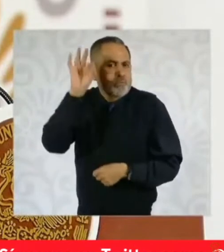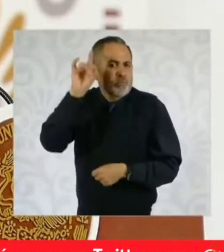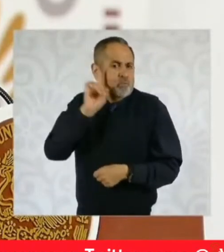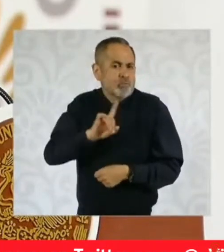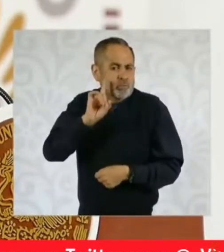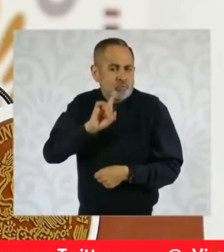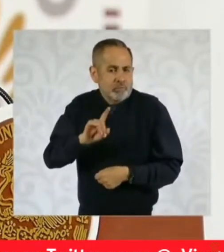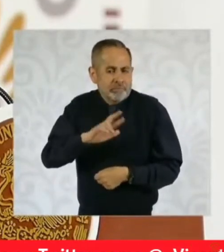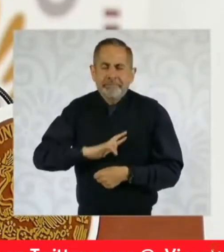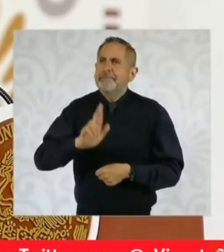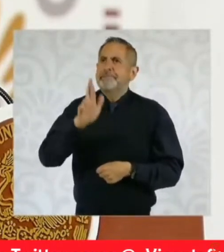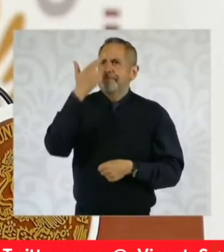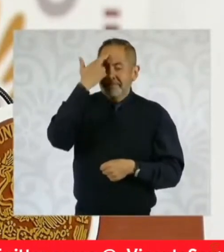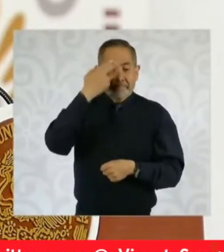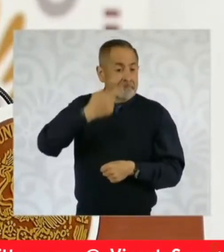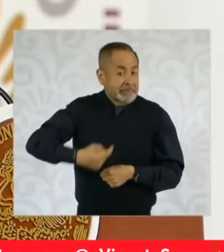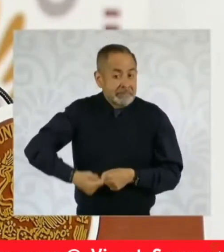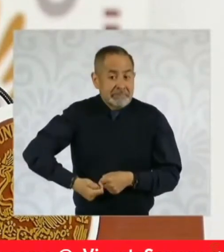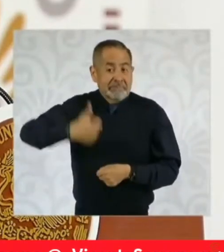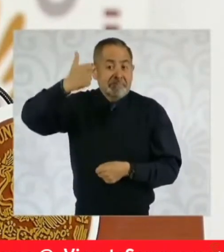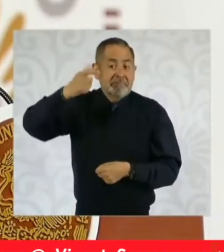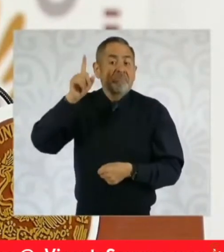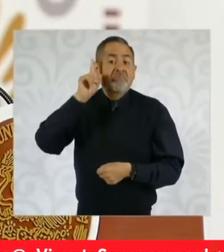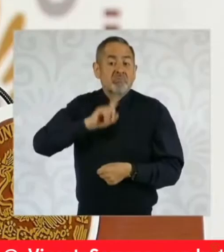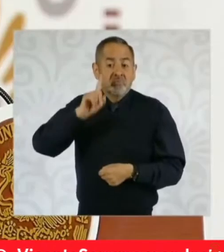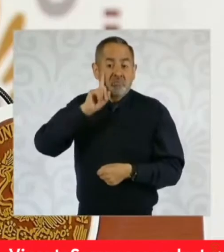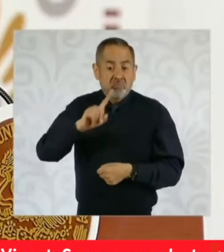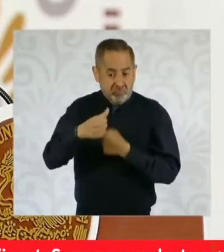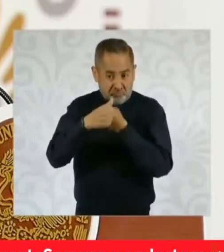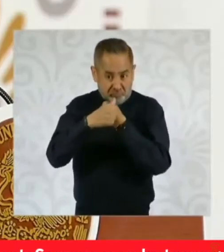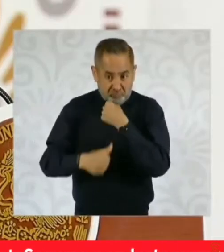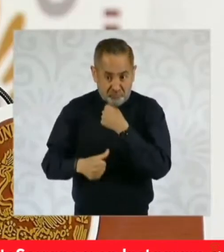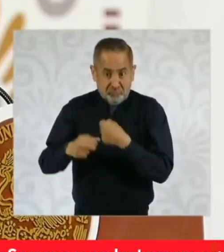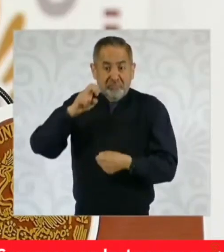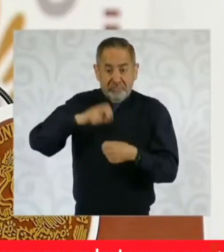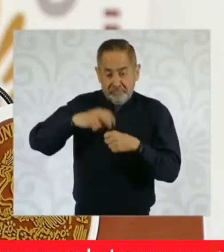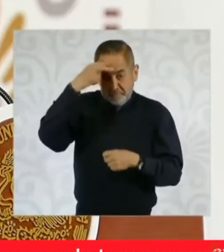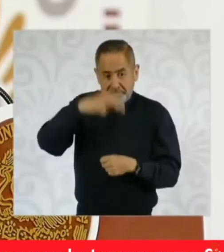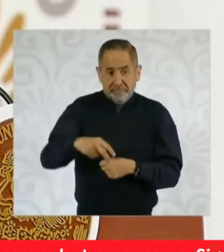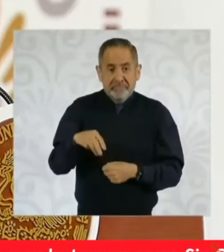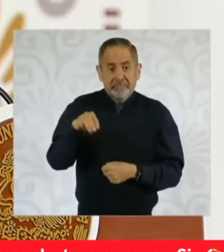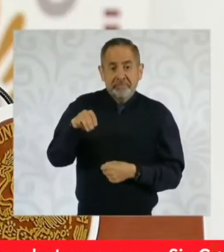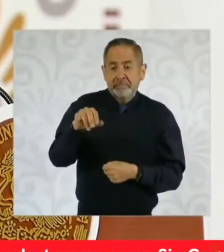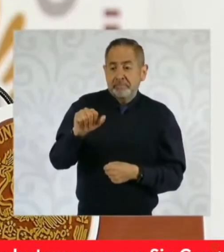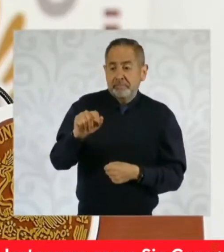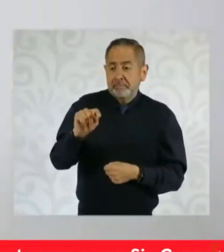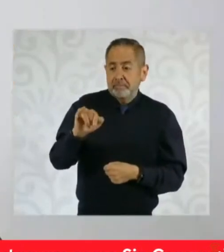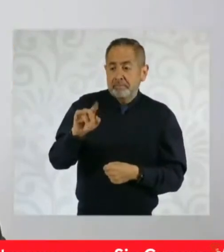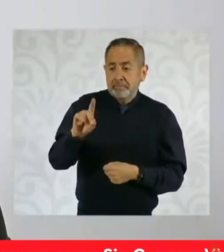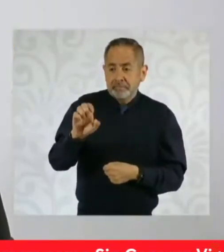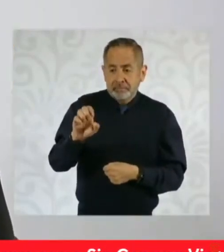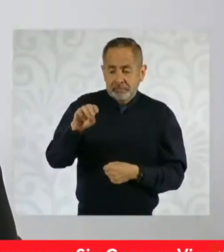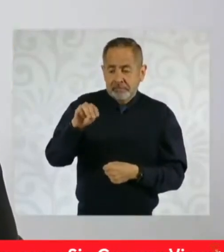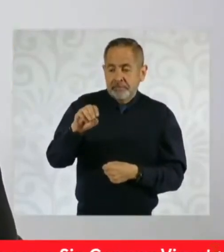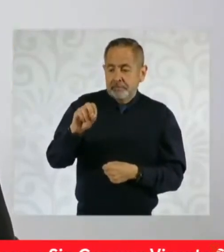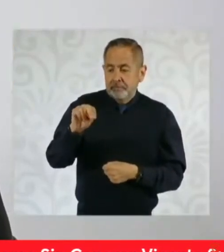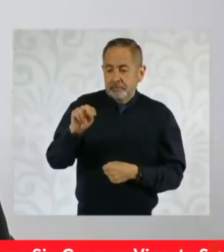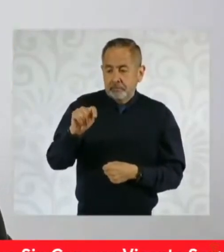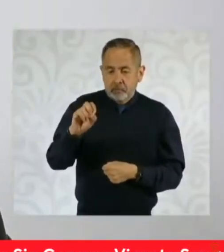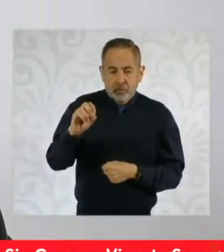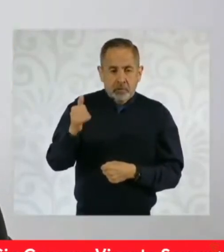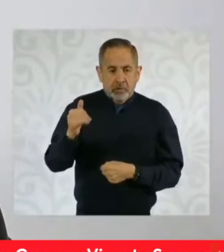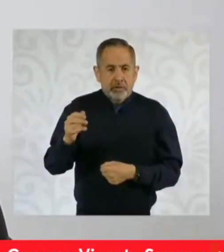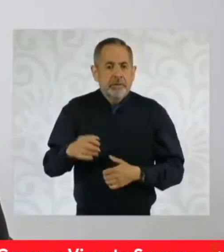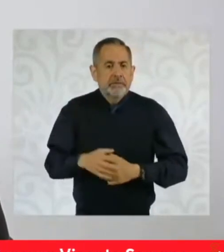la memoria de la primera médica cirujana de nuestro país, es decir, de Matilde Montoya. Y antes de iniciar con